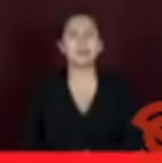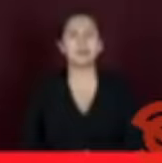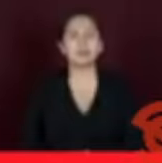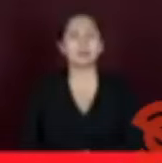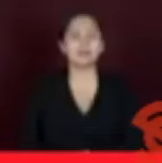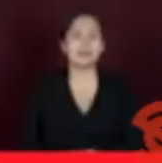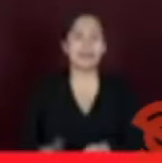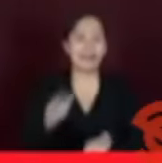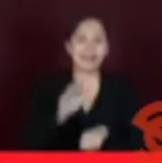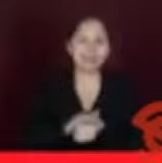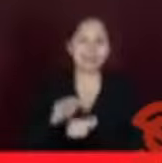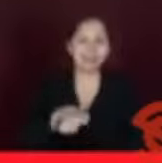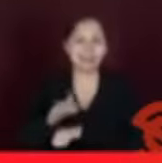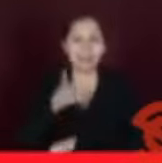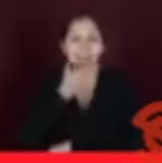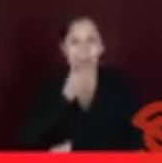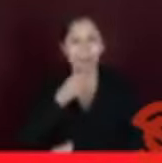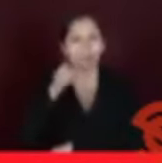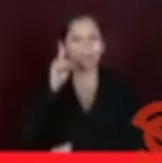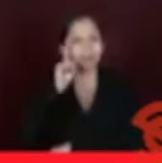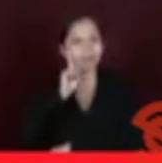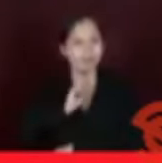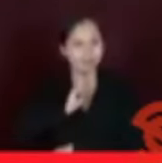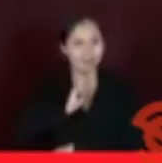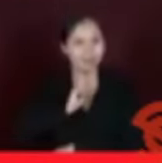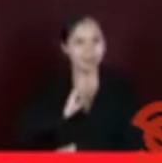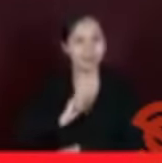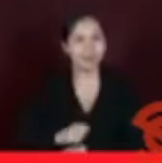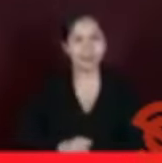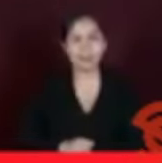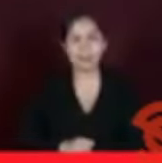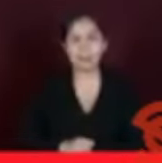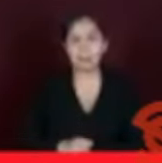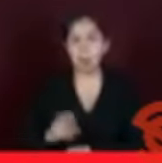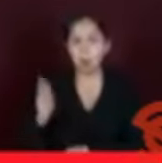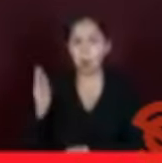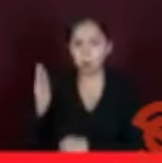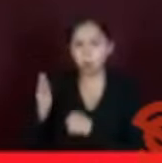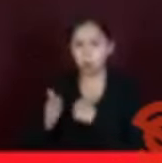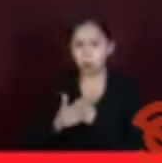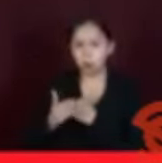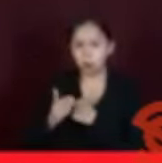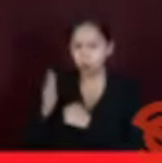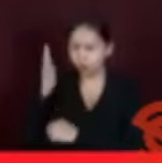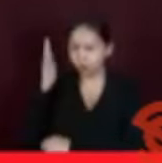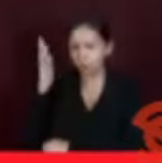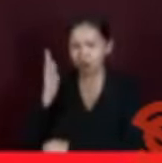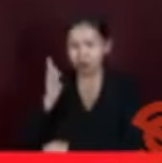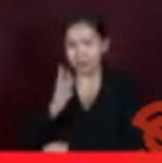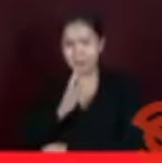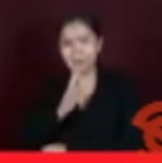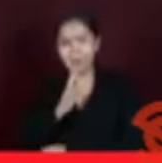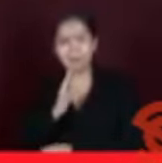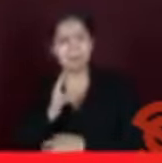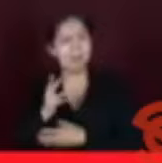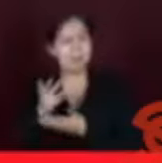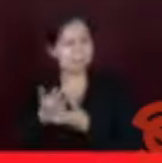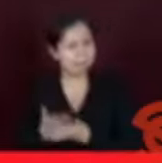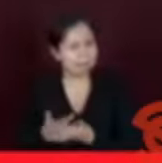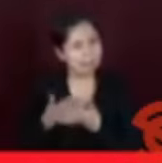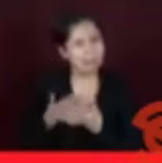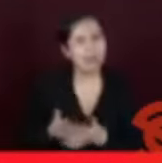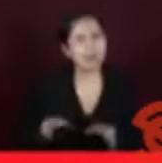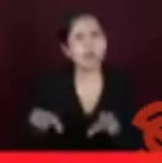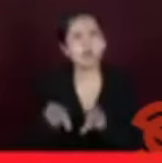Amigas y amigos, la esperanza solo es posible en la